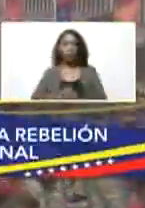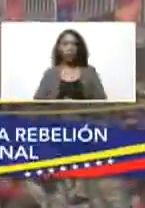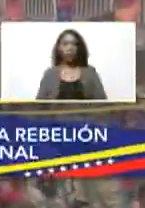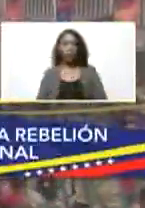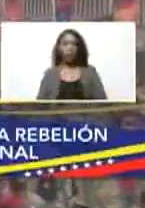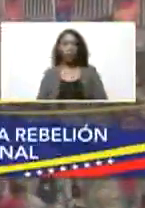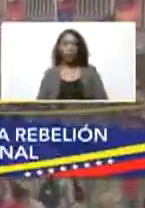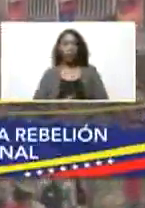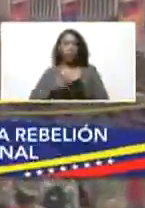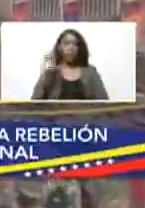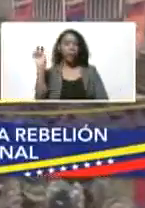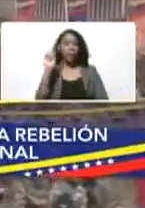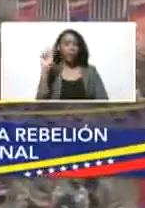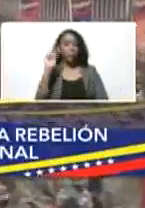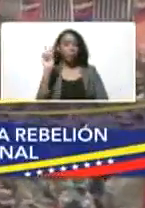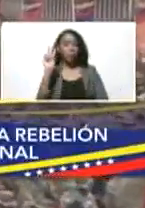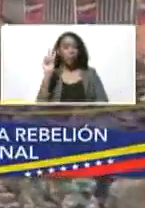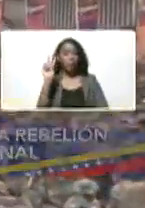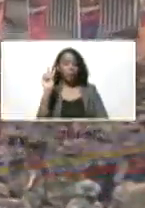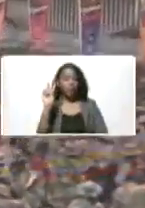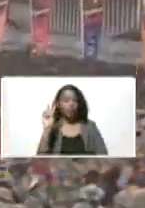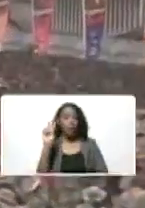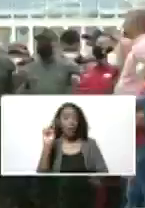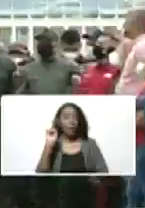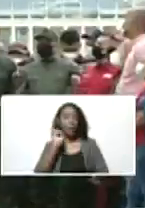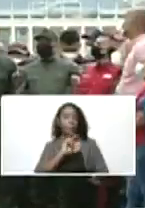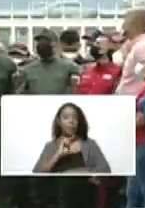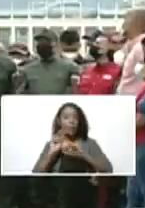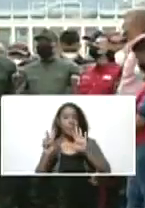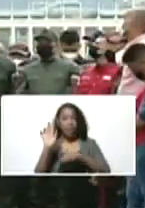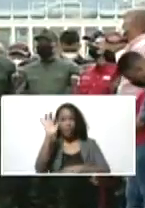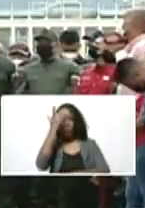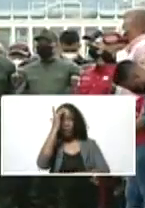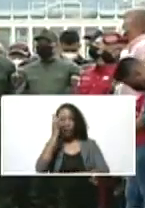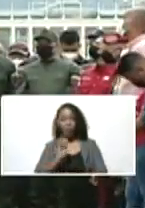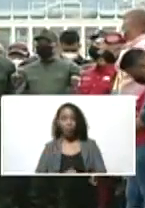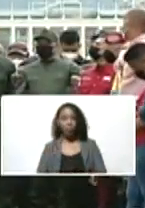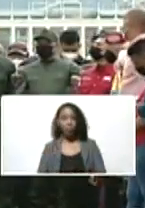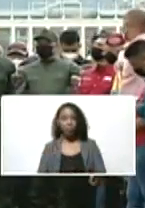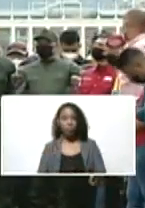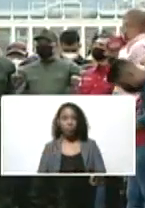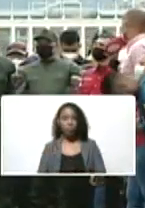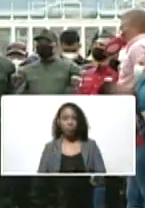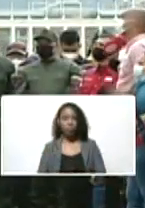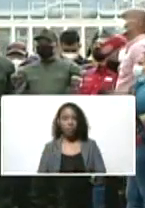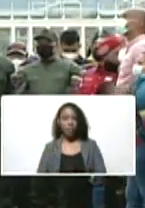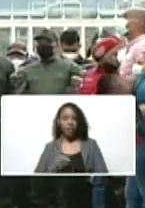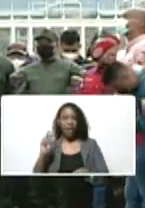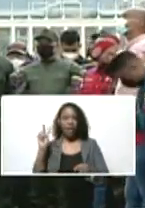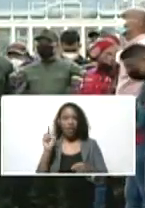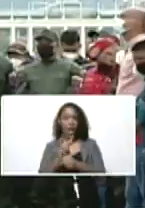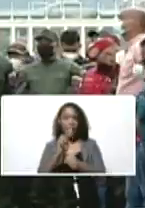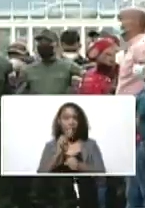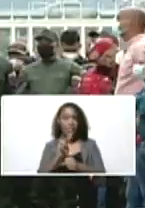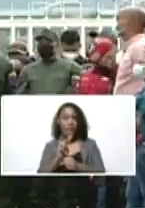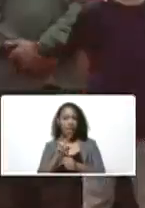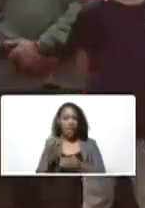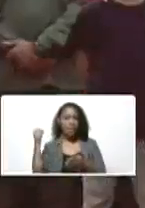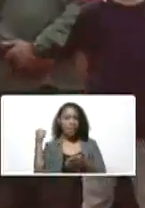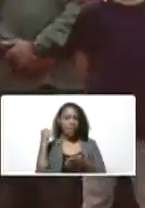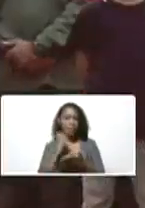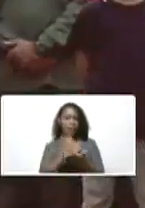Y de la Venezuela del 27 de febrero, de la violencia, de la